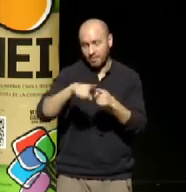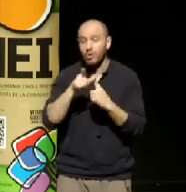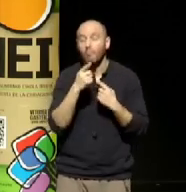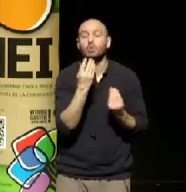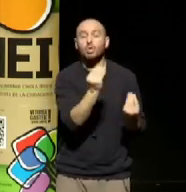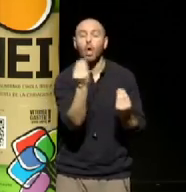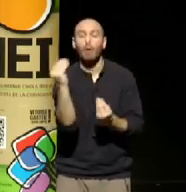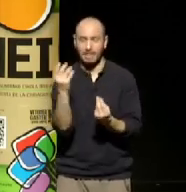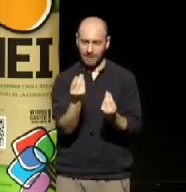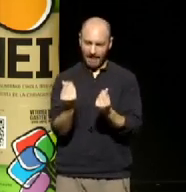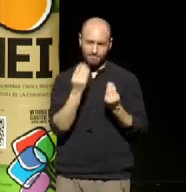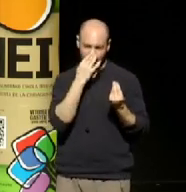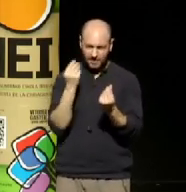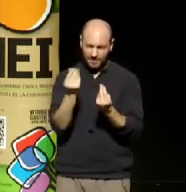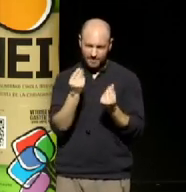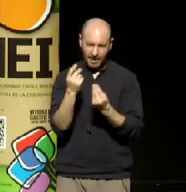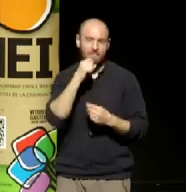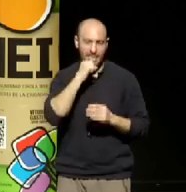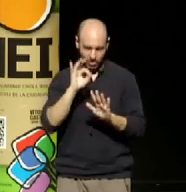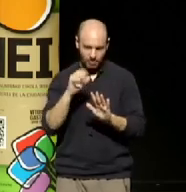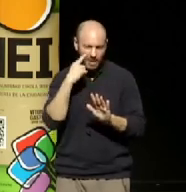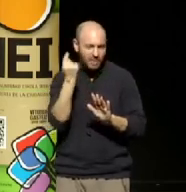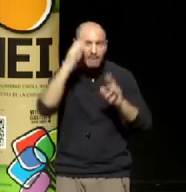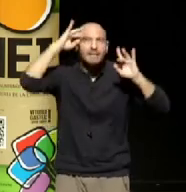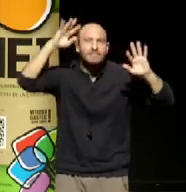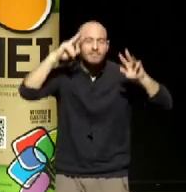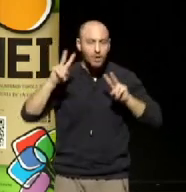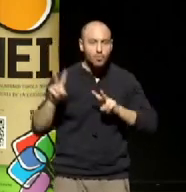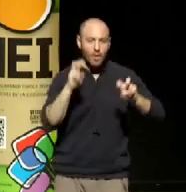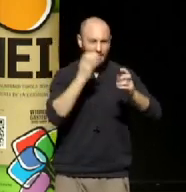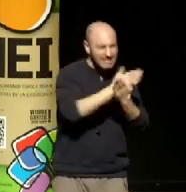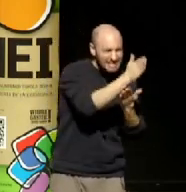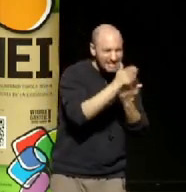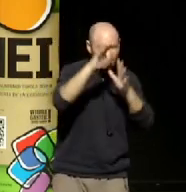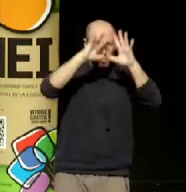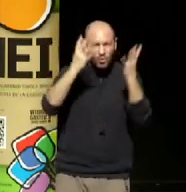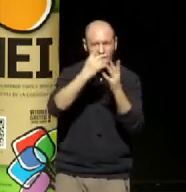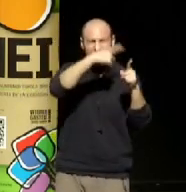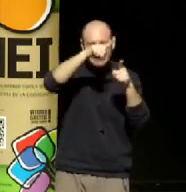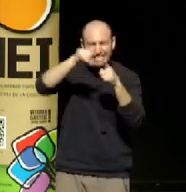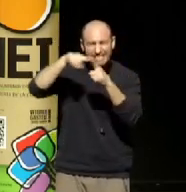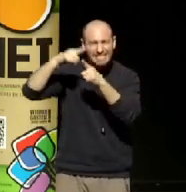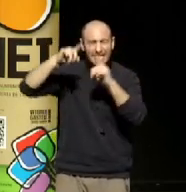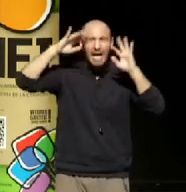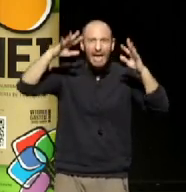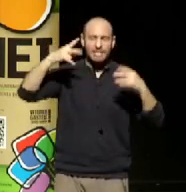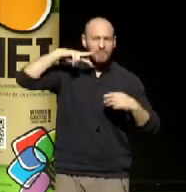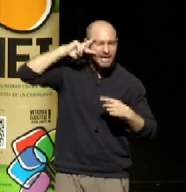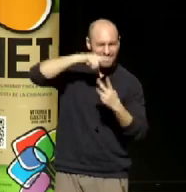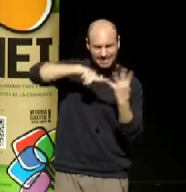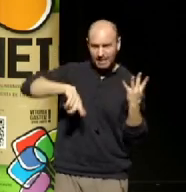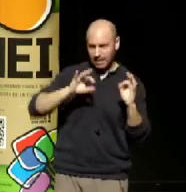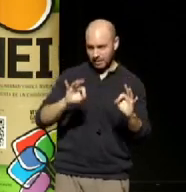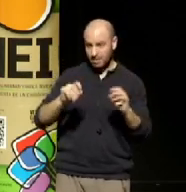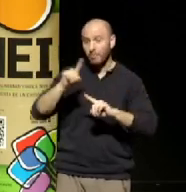que es importante que haya jóvenes que tengan trayectorias diferentes y que hayan vivido mundos distintos. Esto muchas veces tiene que ver con el problema que tenemos interno